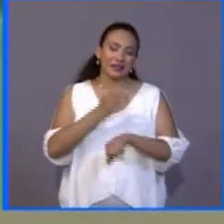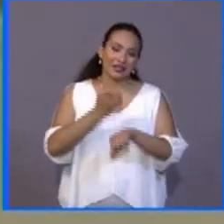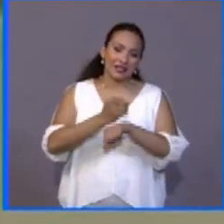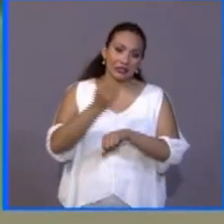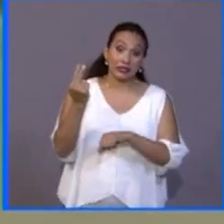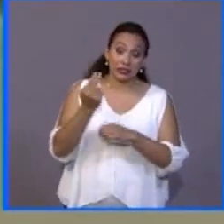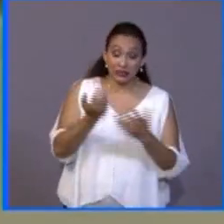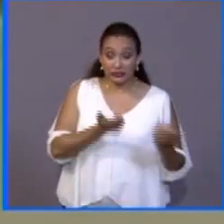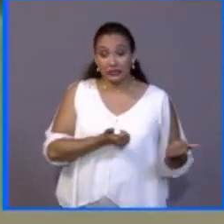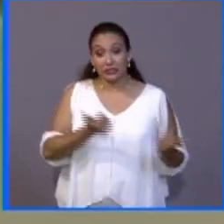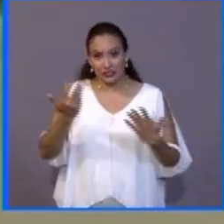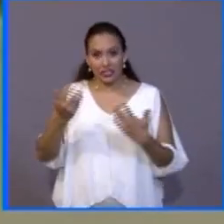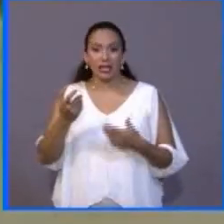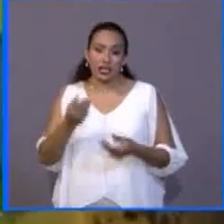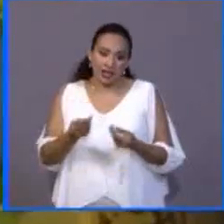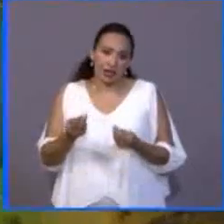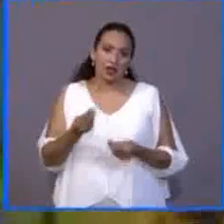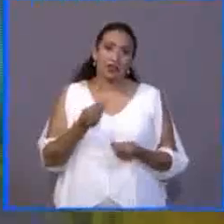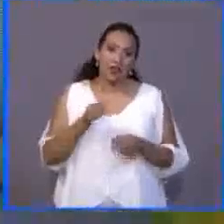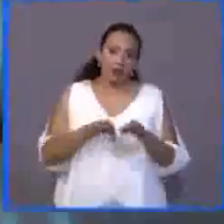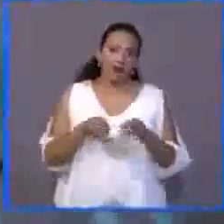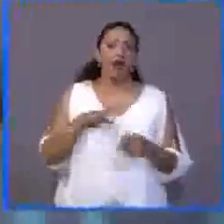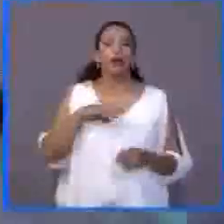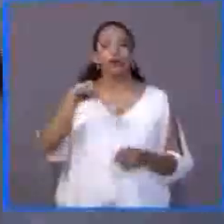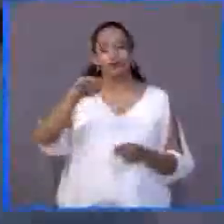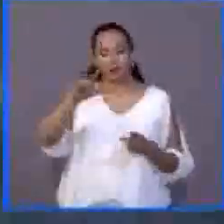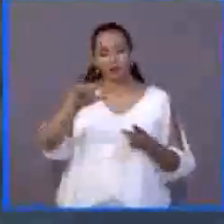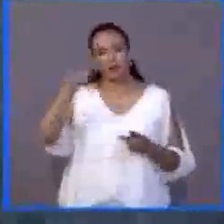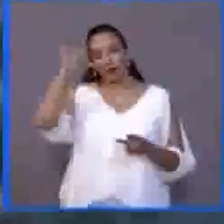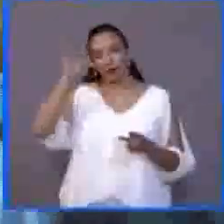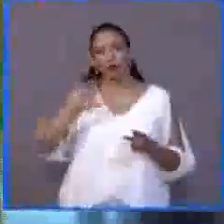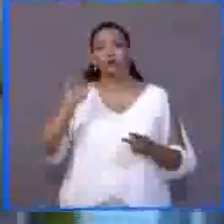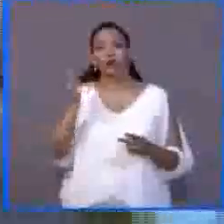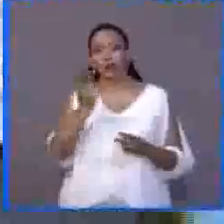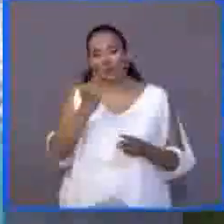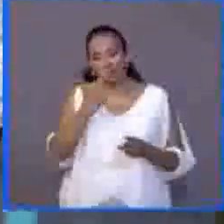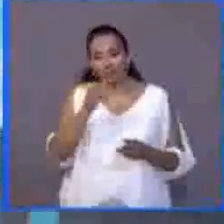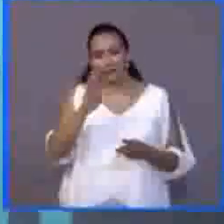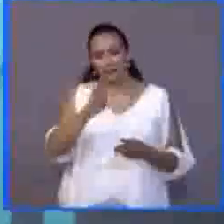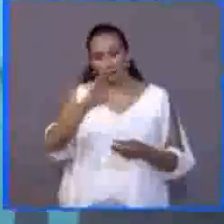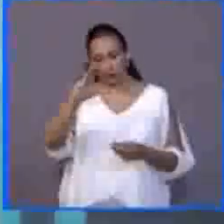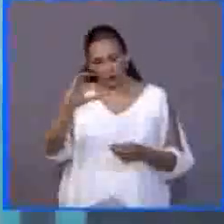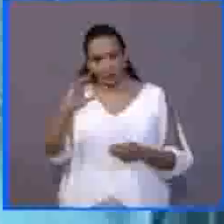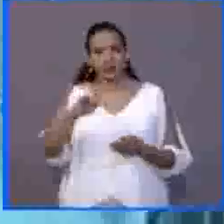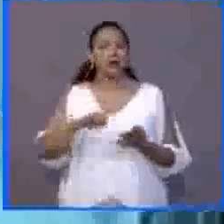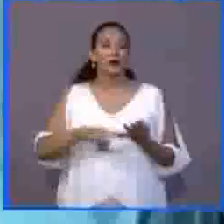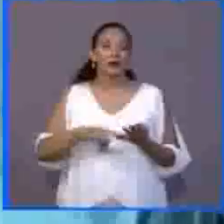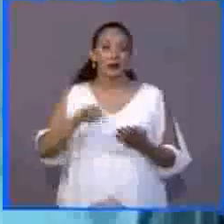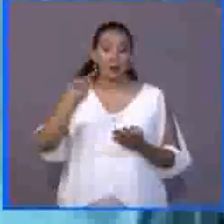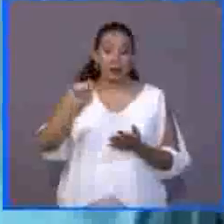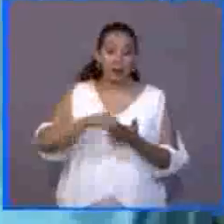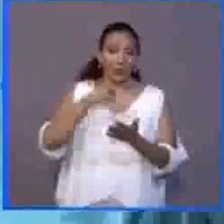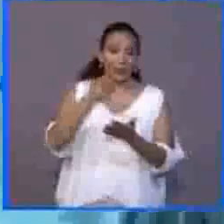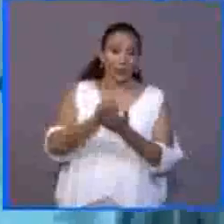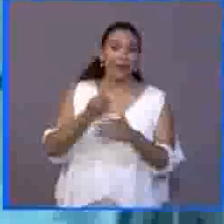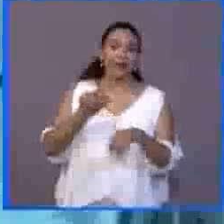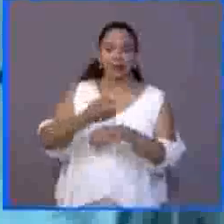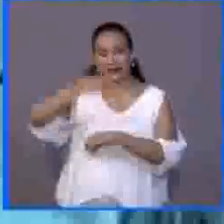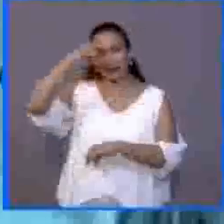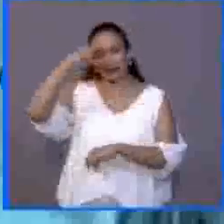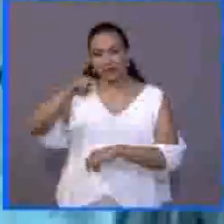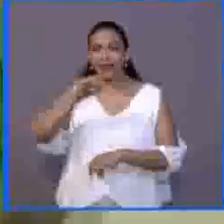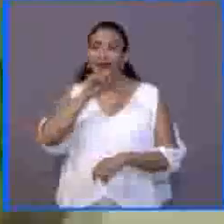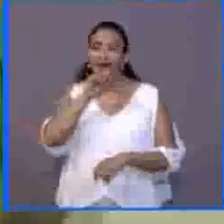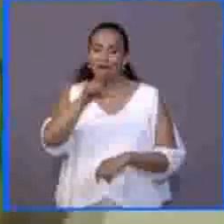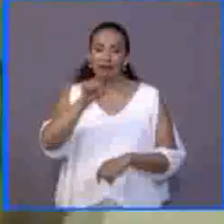dependen de la exportación de productos de acero son Nuevo León, Coahuila, Chihuahua, Baja California, Tamaulipas, Estado de